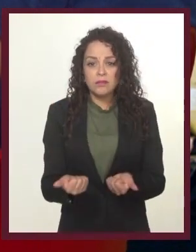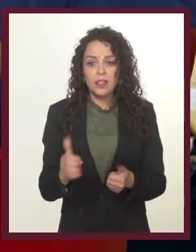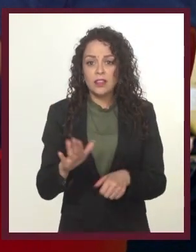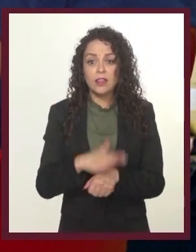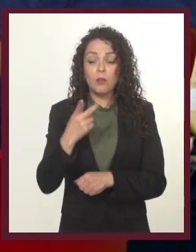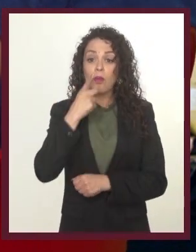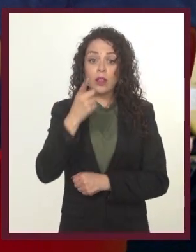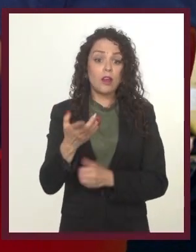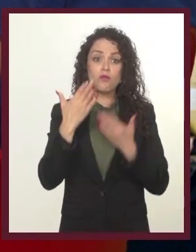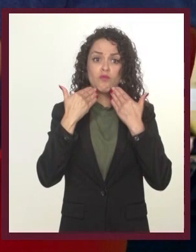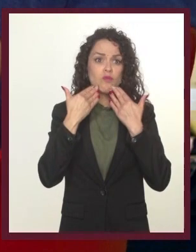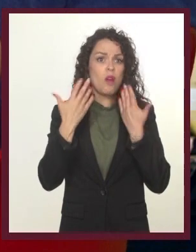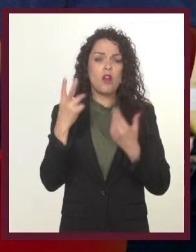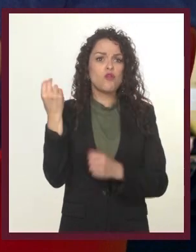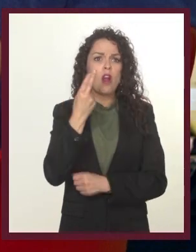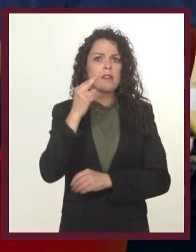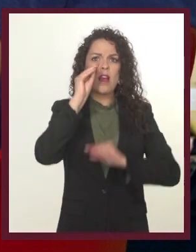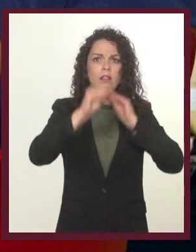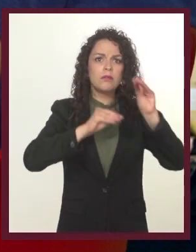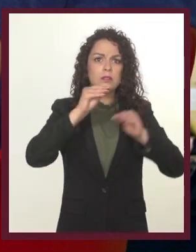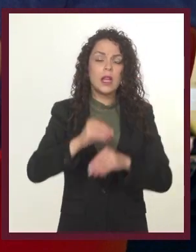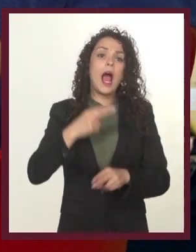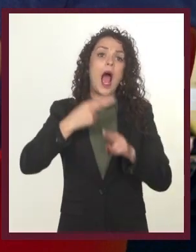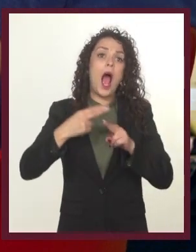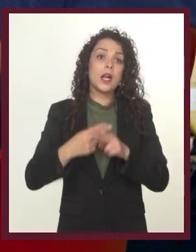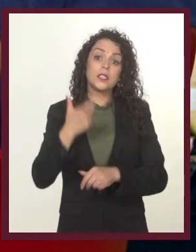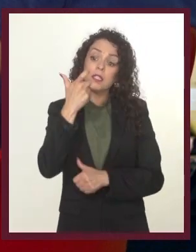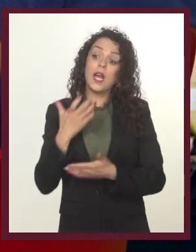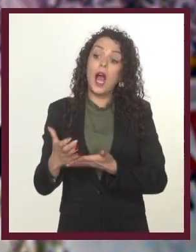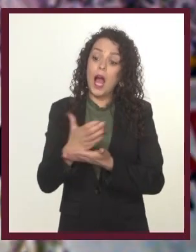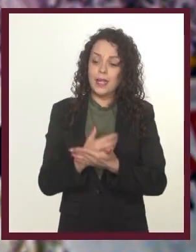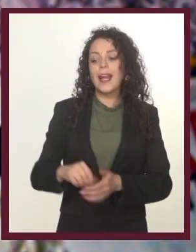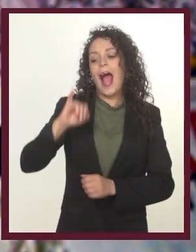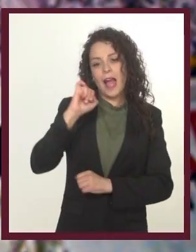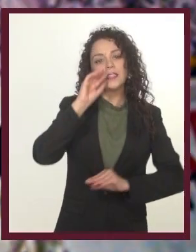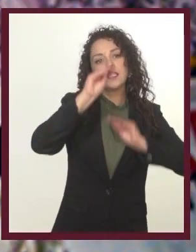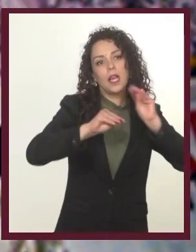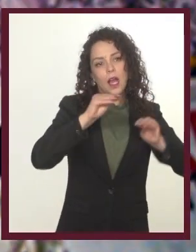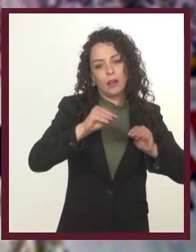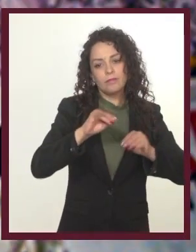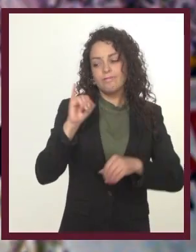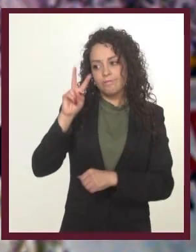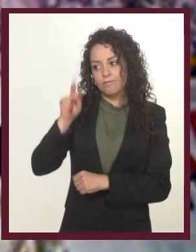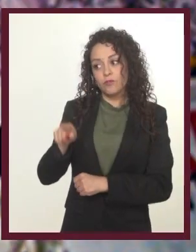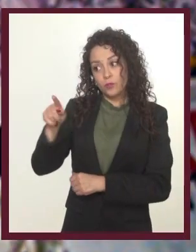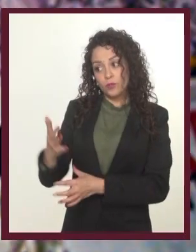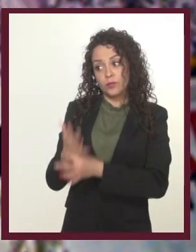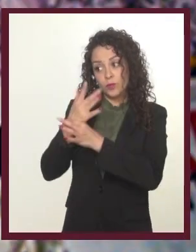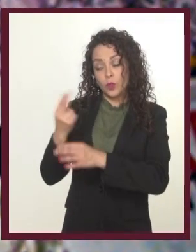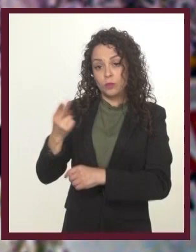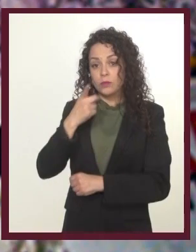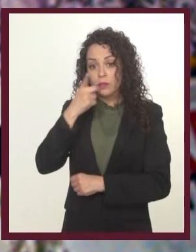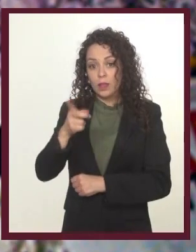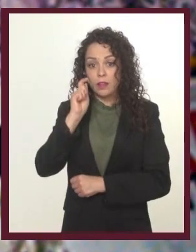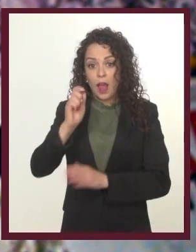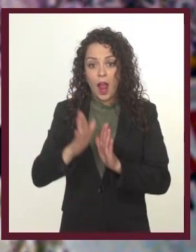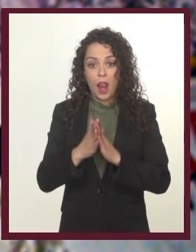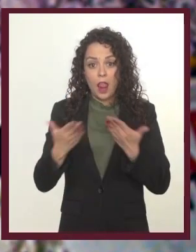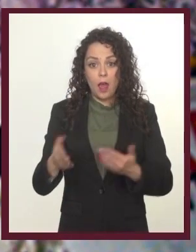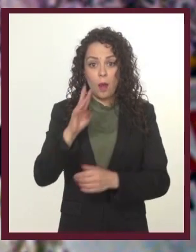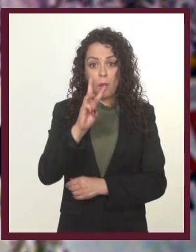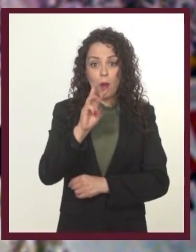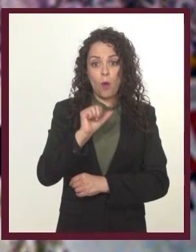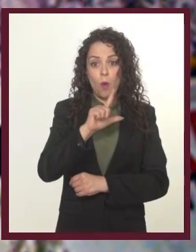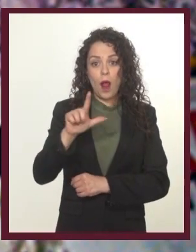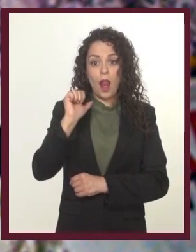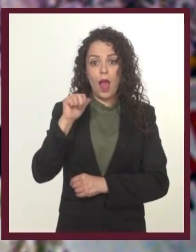nada tiene el derecho de existir a menos que genere una ganancia. Sí, veo que eso lo dice también en su libro Wall and Peace,